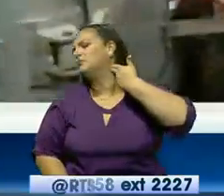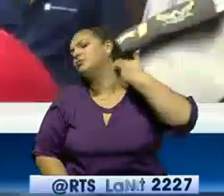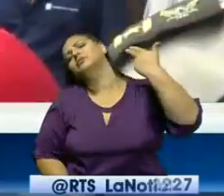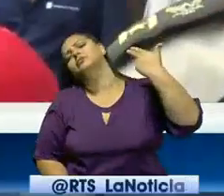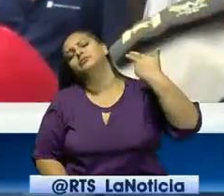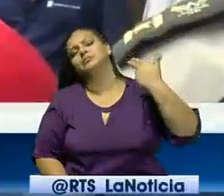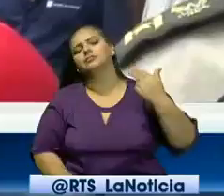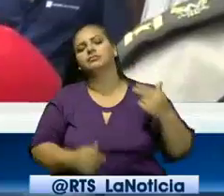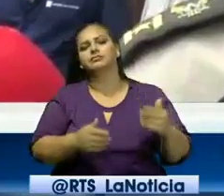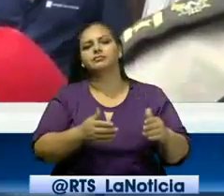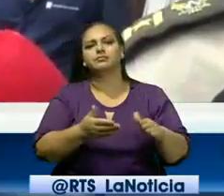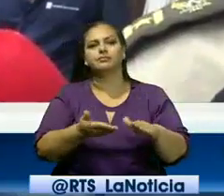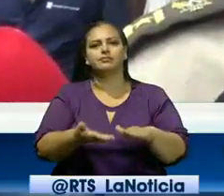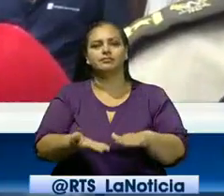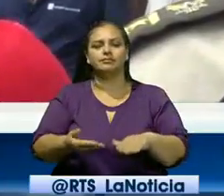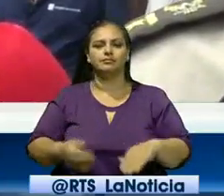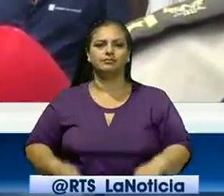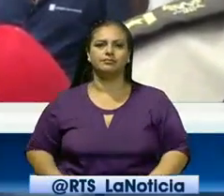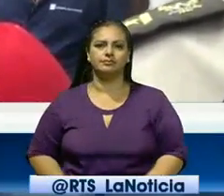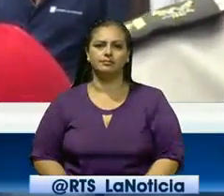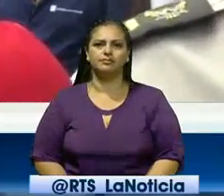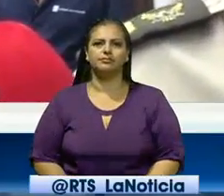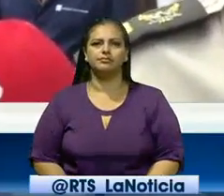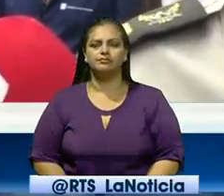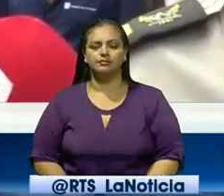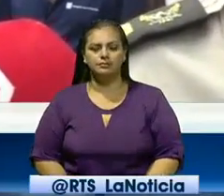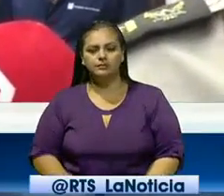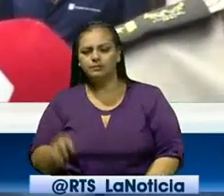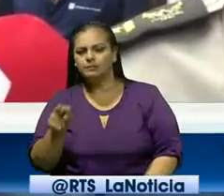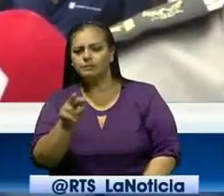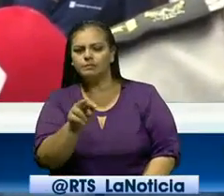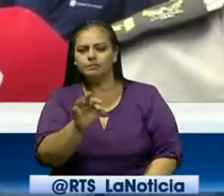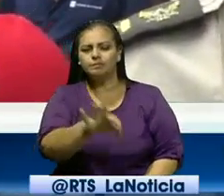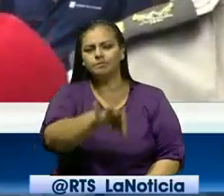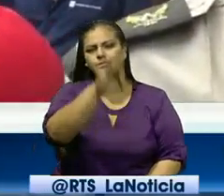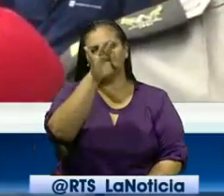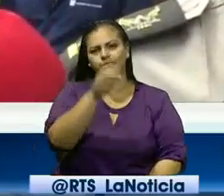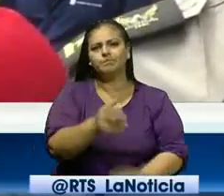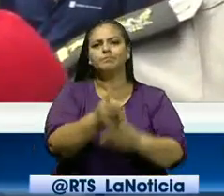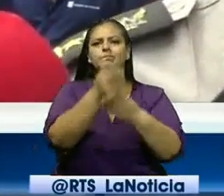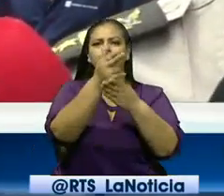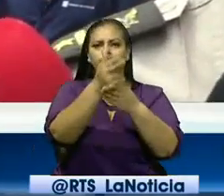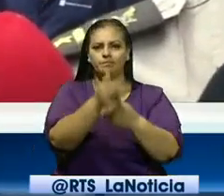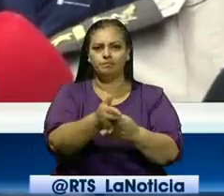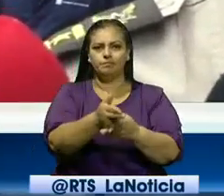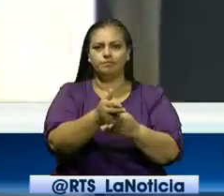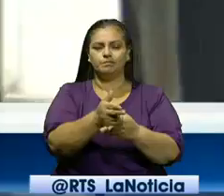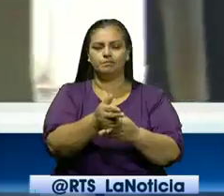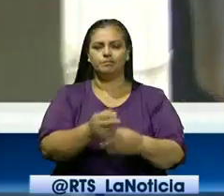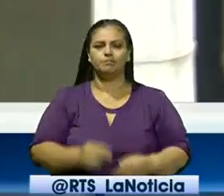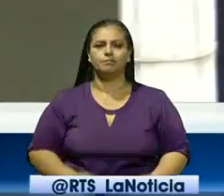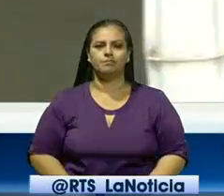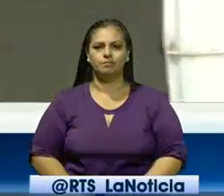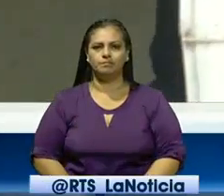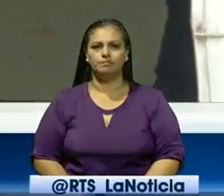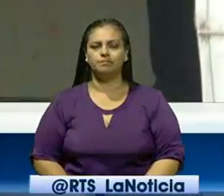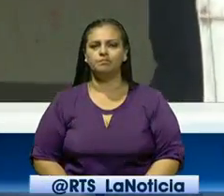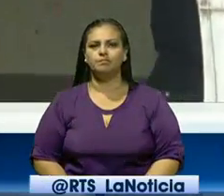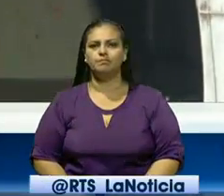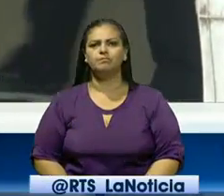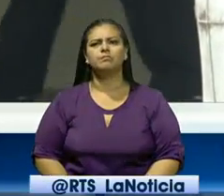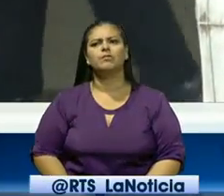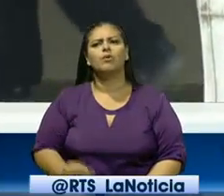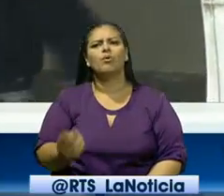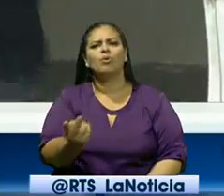Justo a pocos centímetros del cuerpo, una cartuchera de fabricación nacional. Cuatro hijos